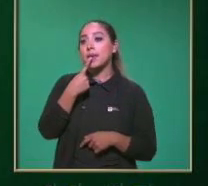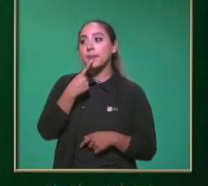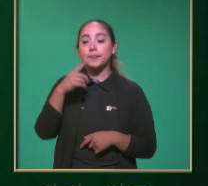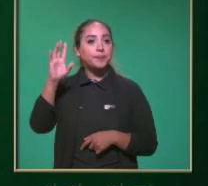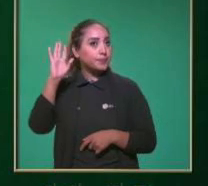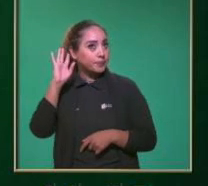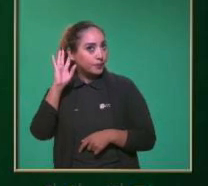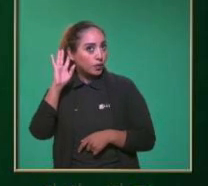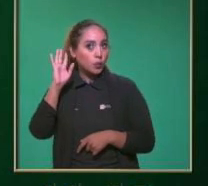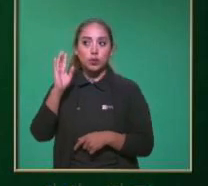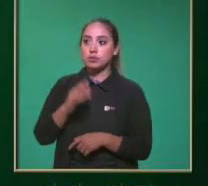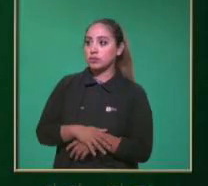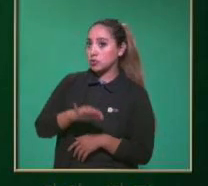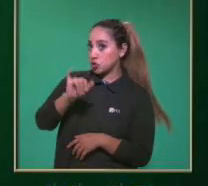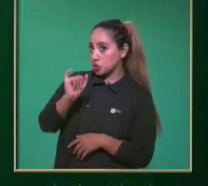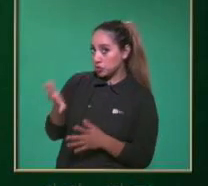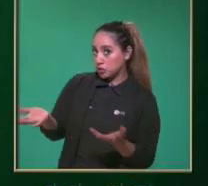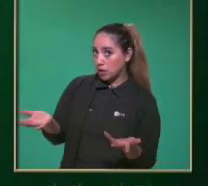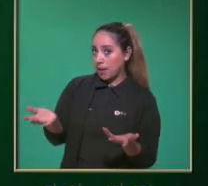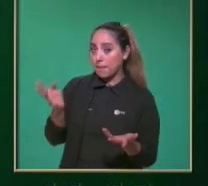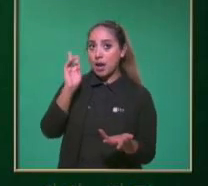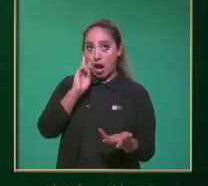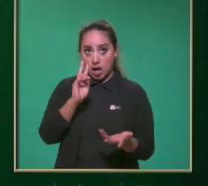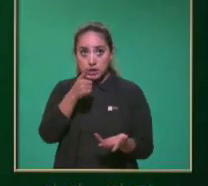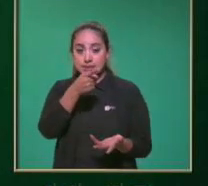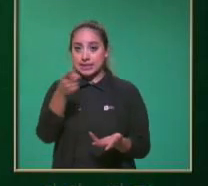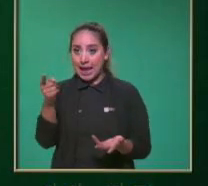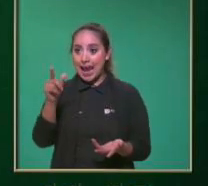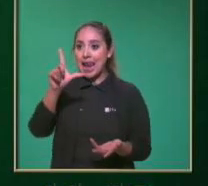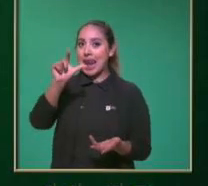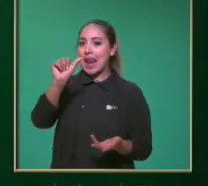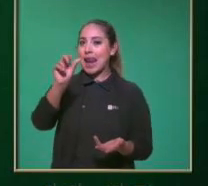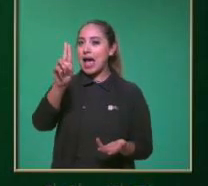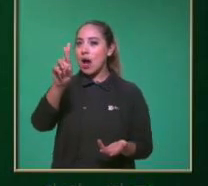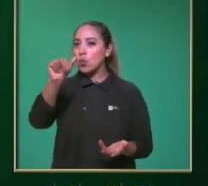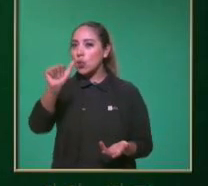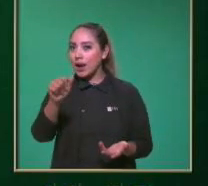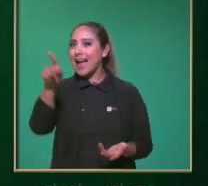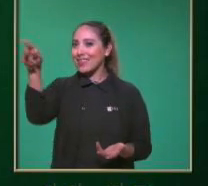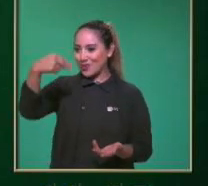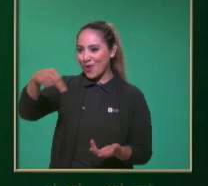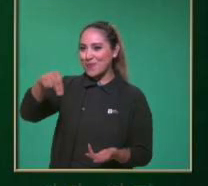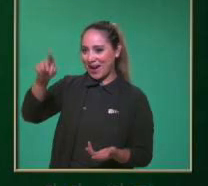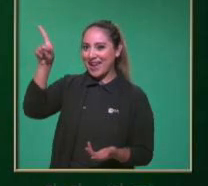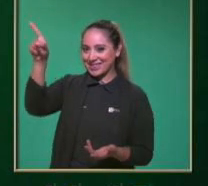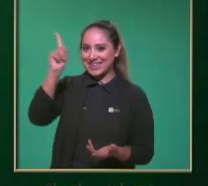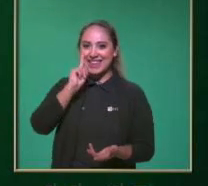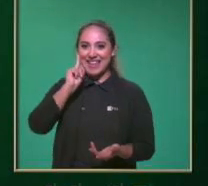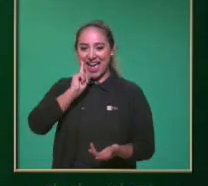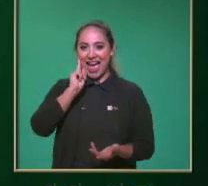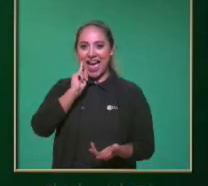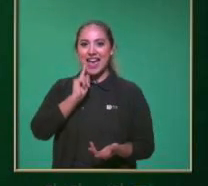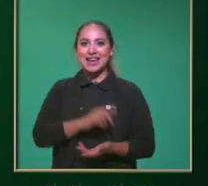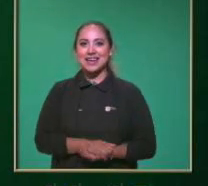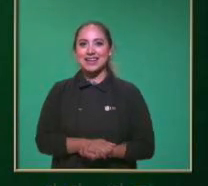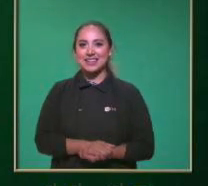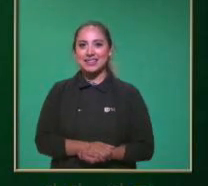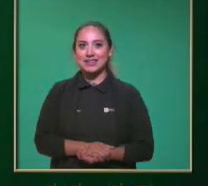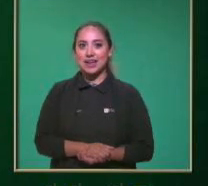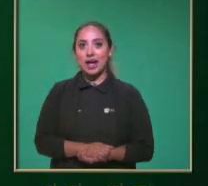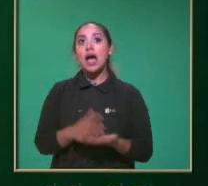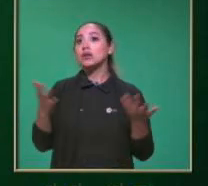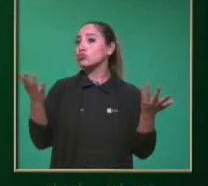oído. Entonces, así como Laura, aquí aparece una niña que se llama Laura, ella puso